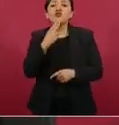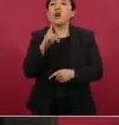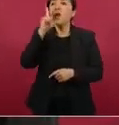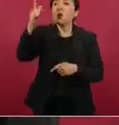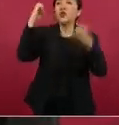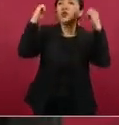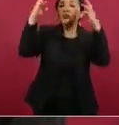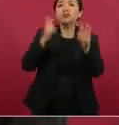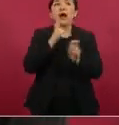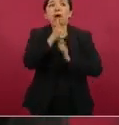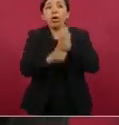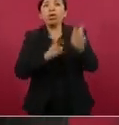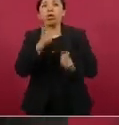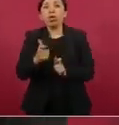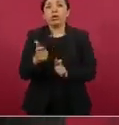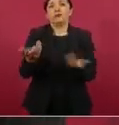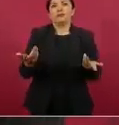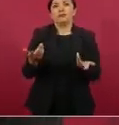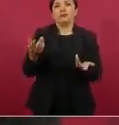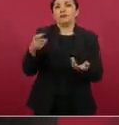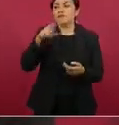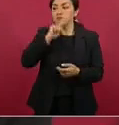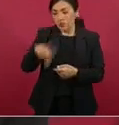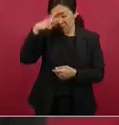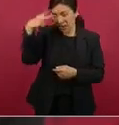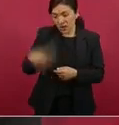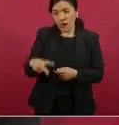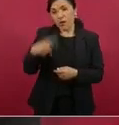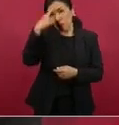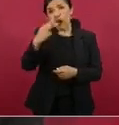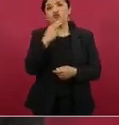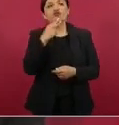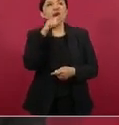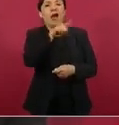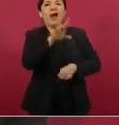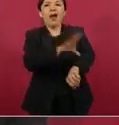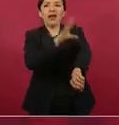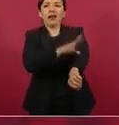mexicanos, a los consumidores de energía eléctrica,